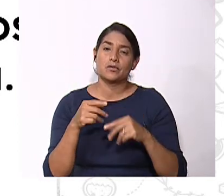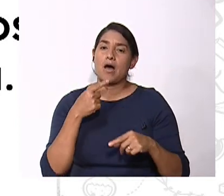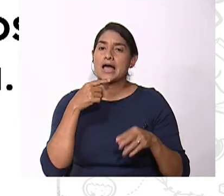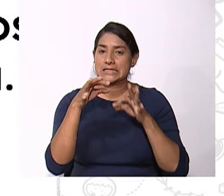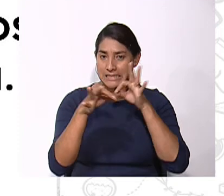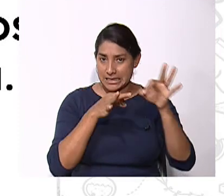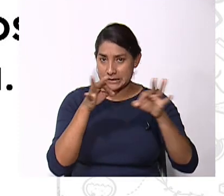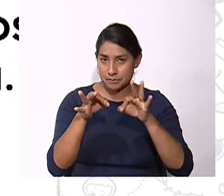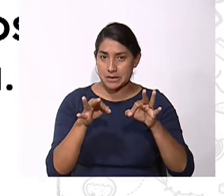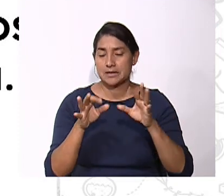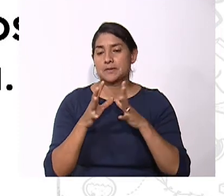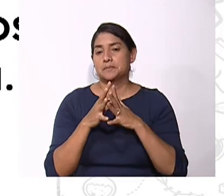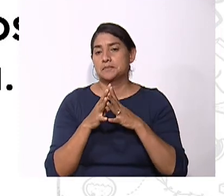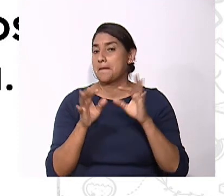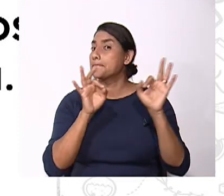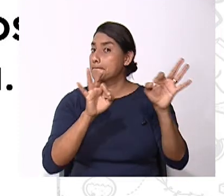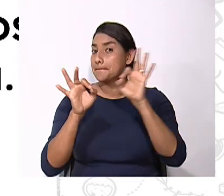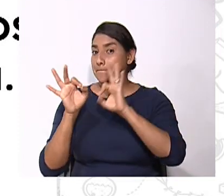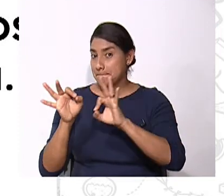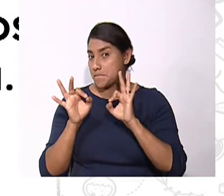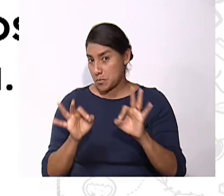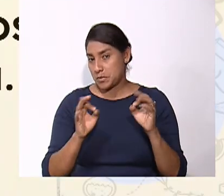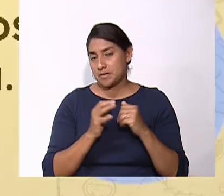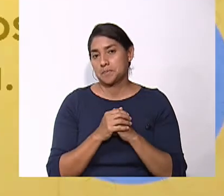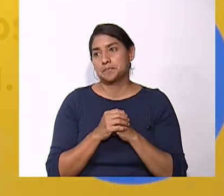en el texto. Muy bien.